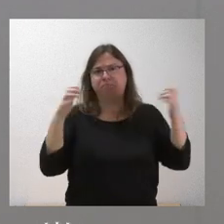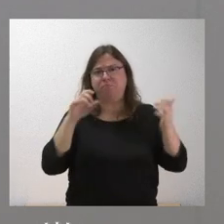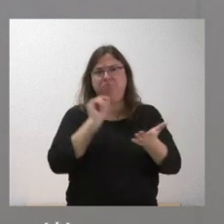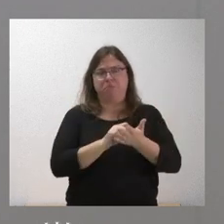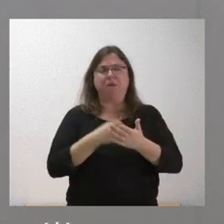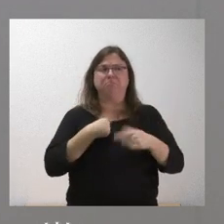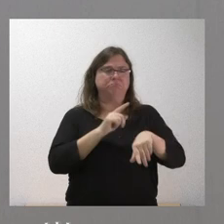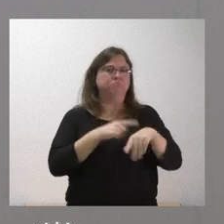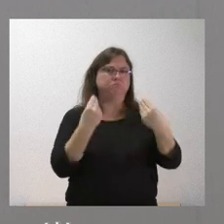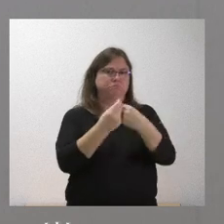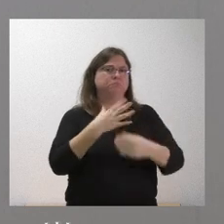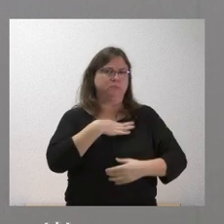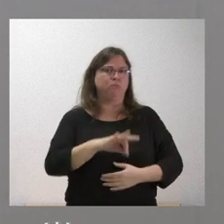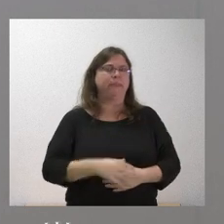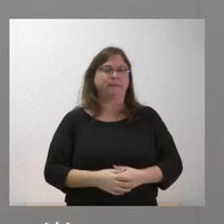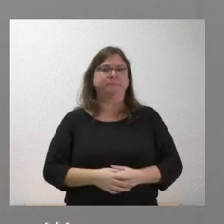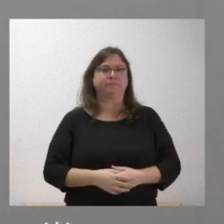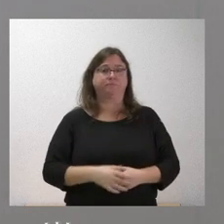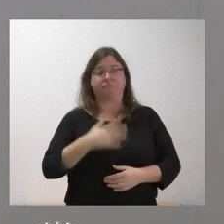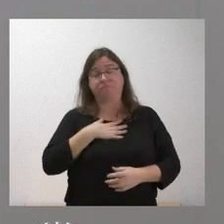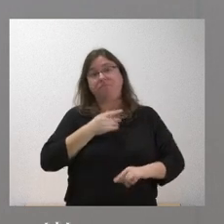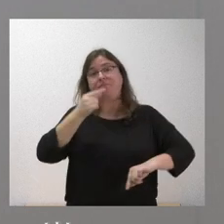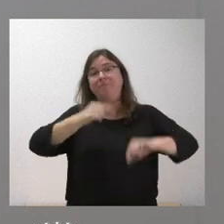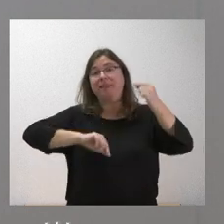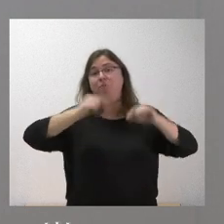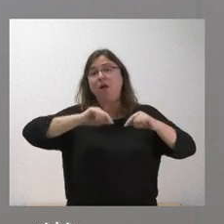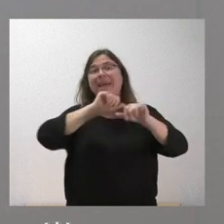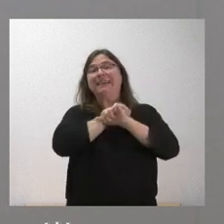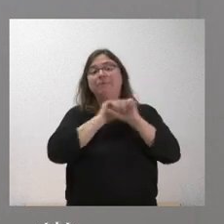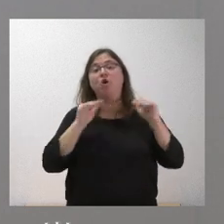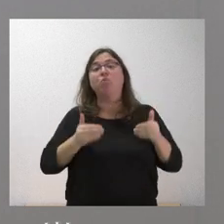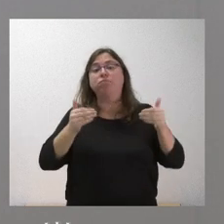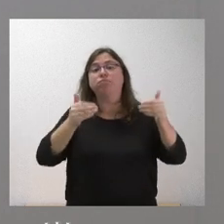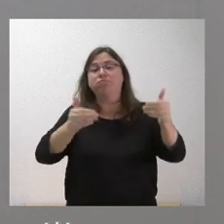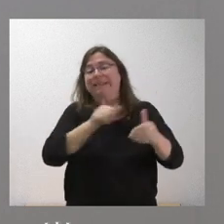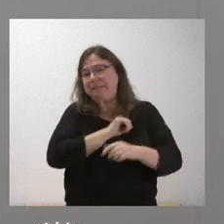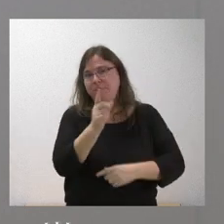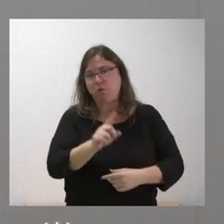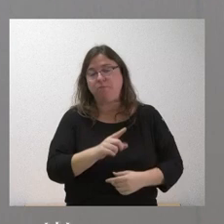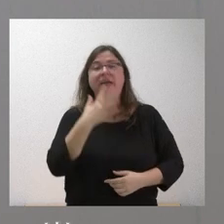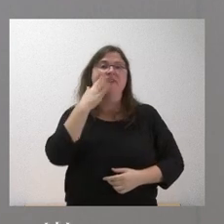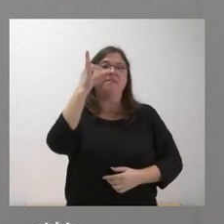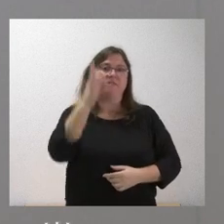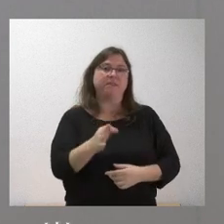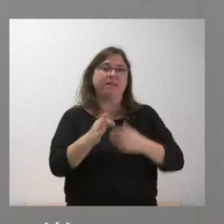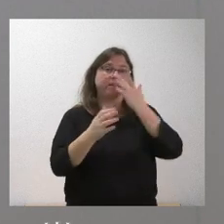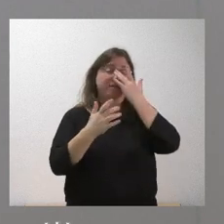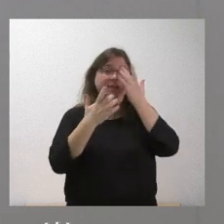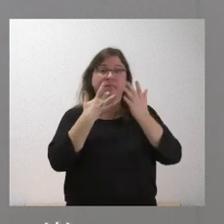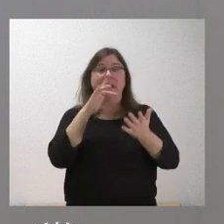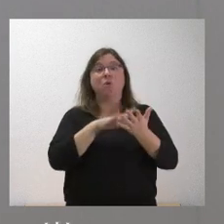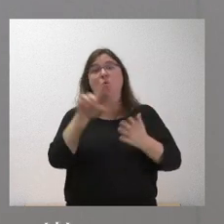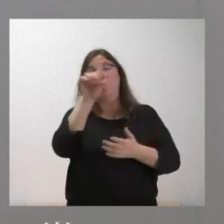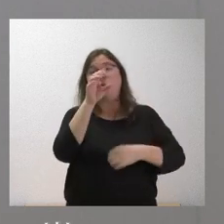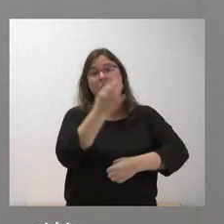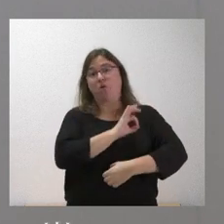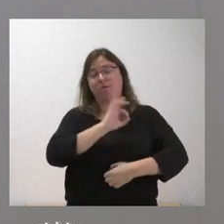compatible el trámite presupuestario no esperamos que haya retrasos por este aspecto sí que es verdad como usted dice que el día 1 de enero